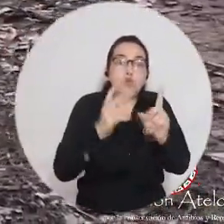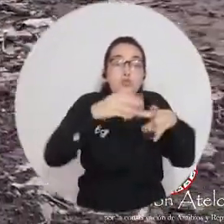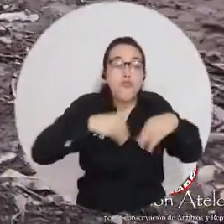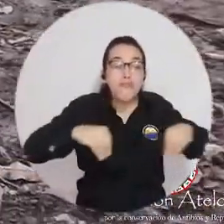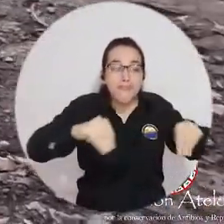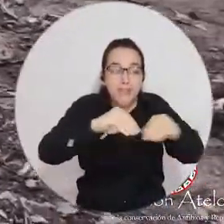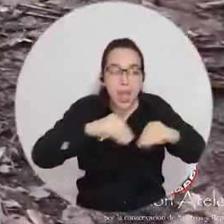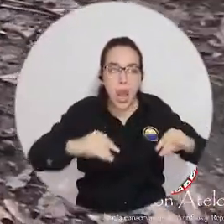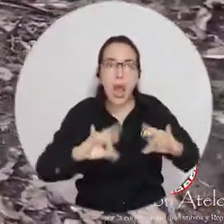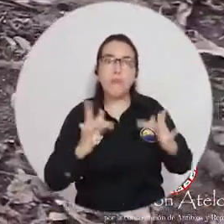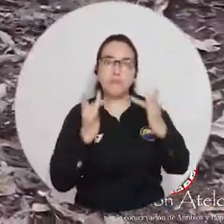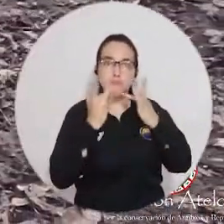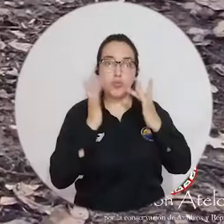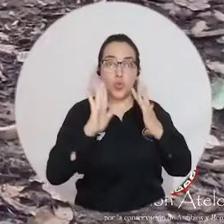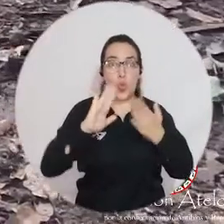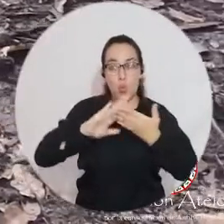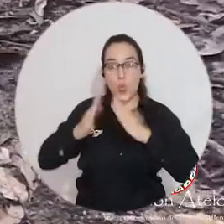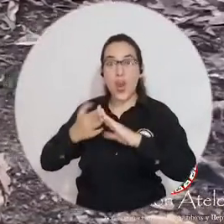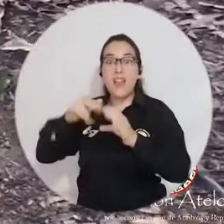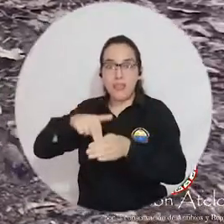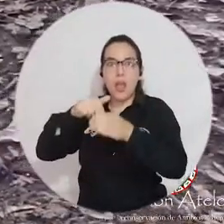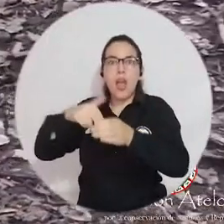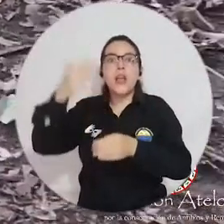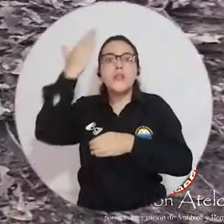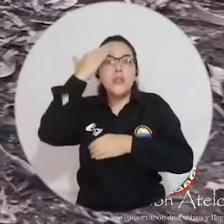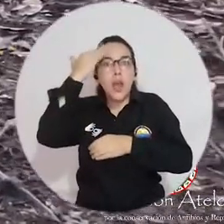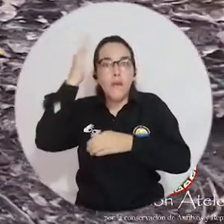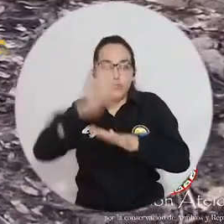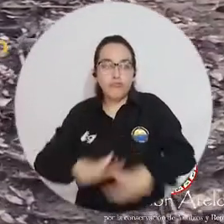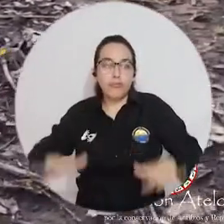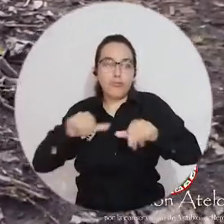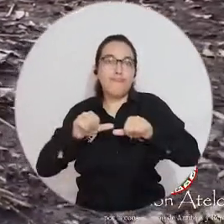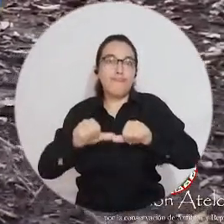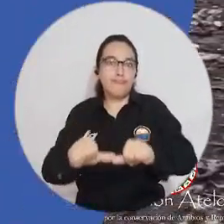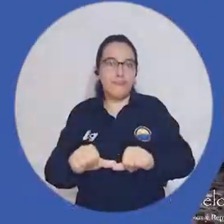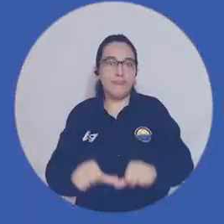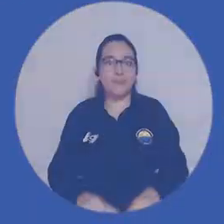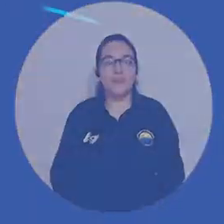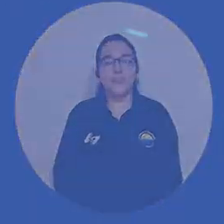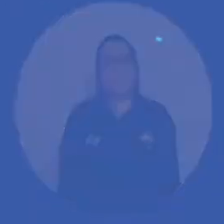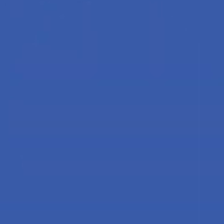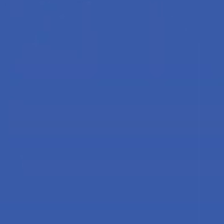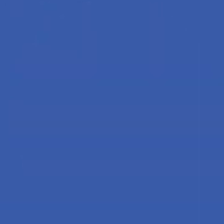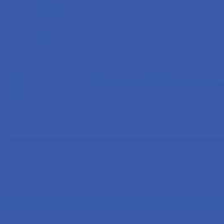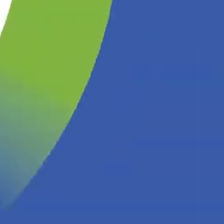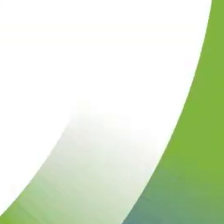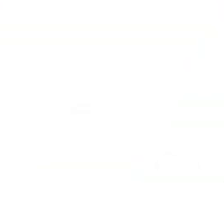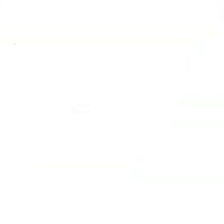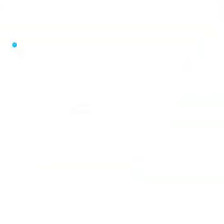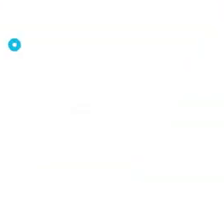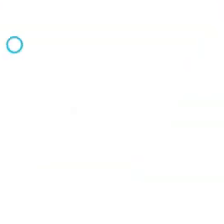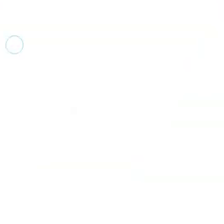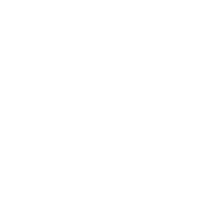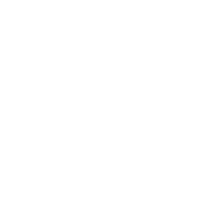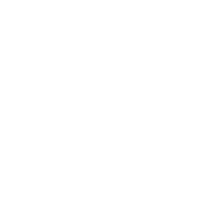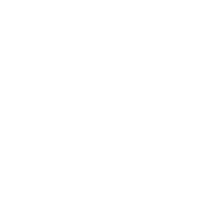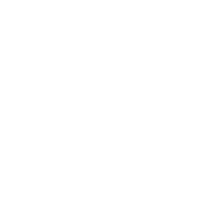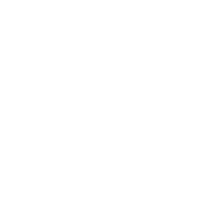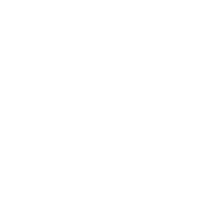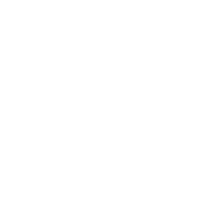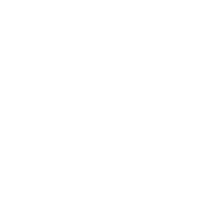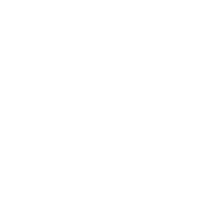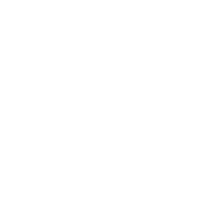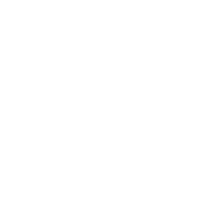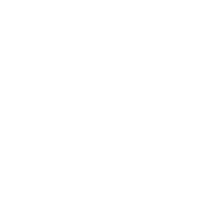ser el manejo de la tierra por parte de las comunidades indígenas que saben preservar su territorio. Universidad del Magdalena, aún